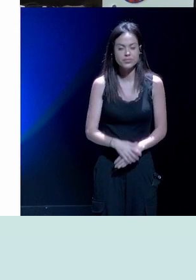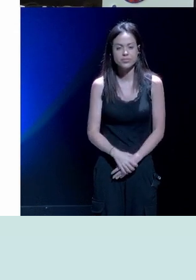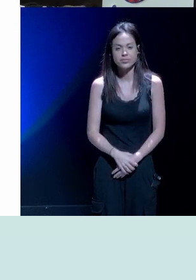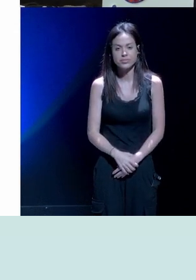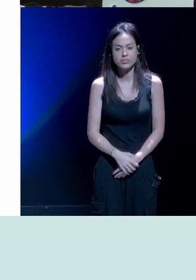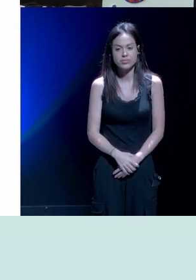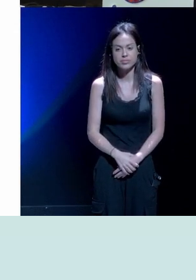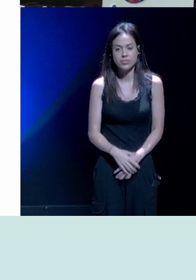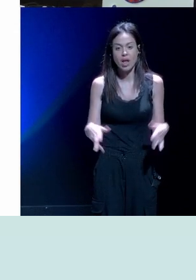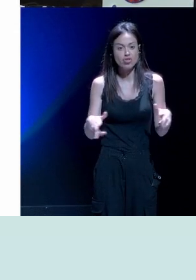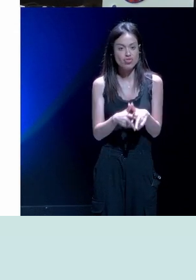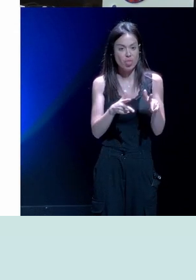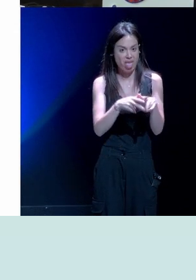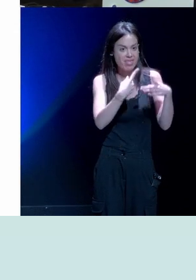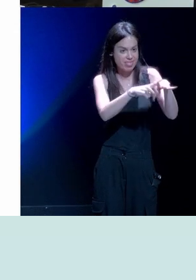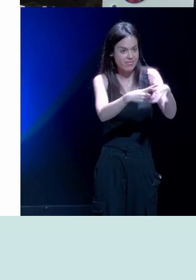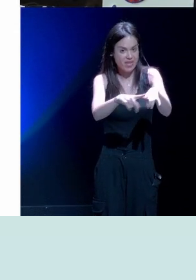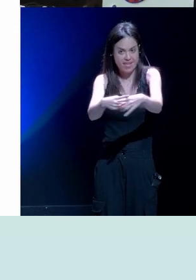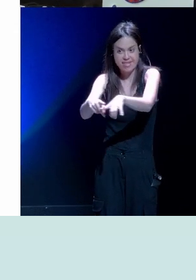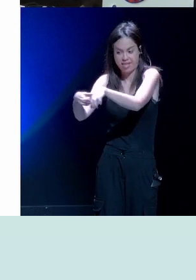en las diferentes sociedades.